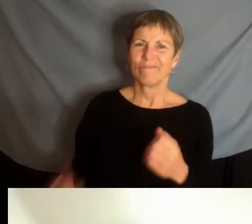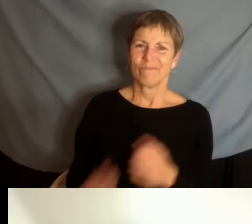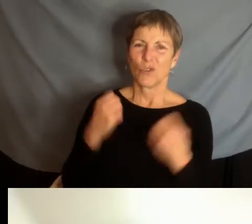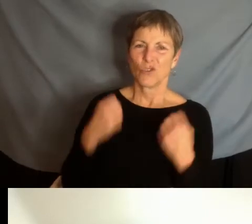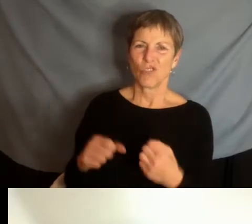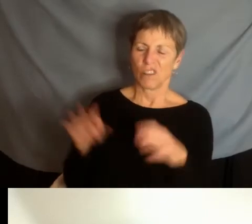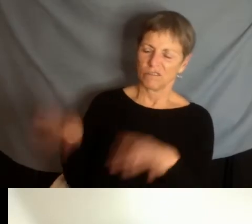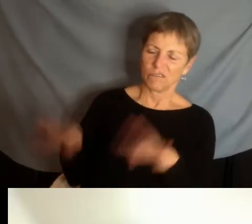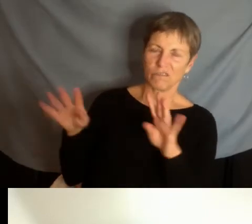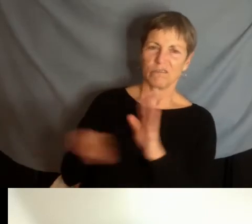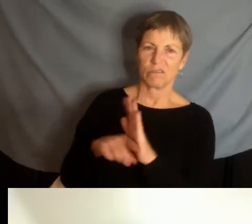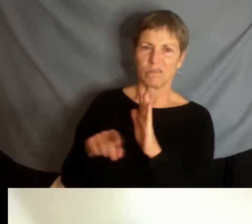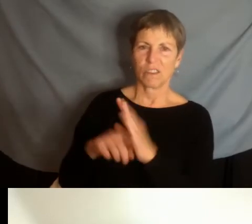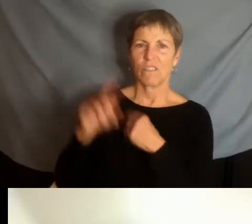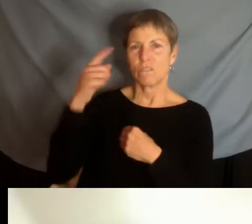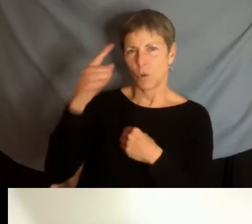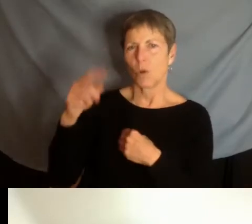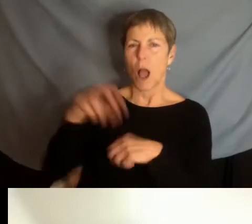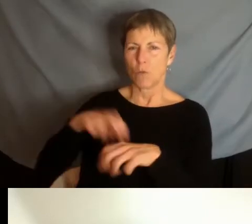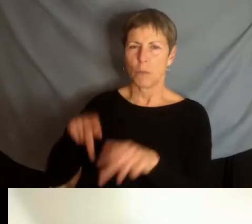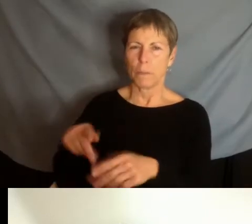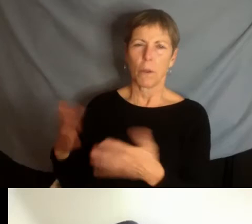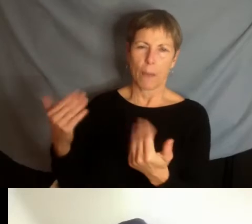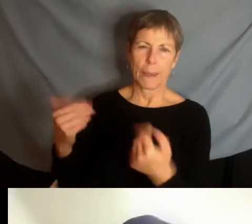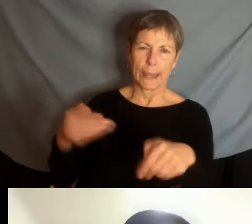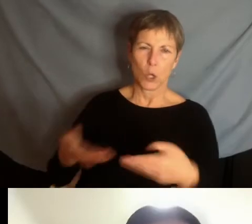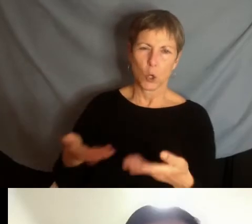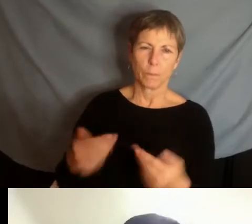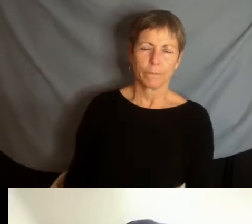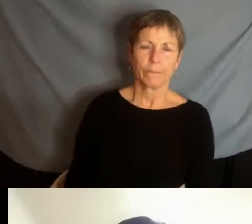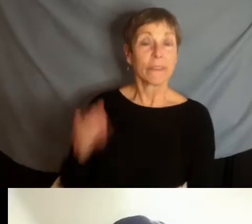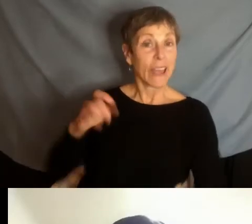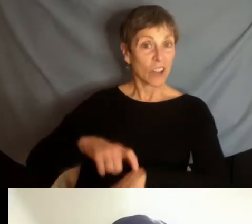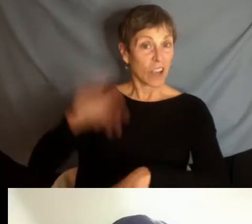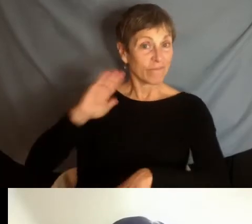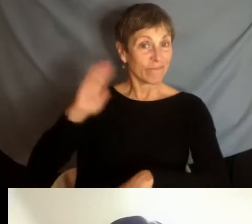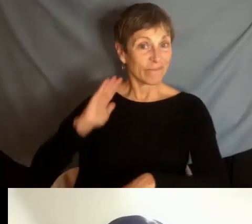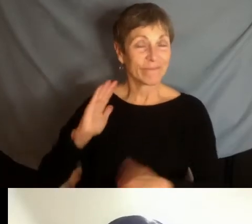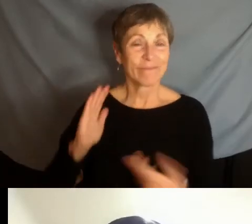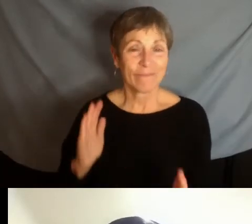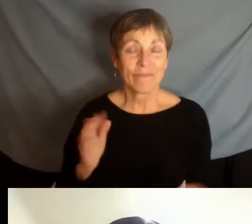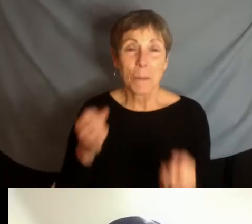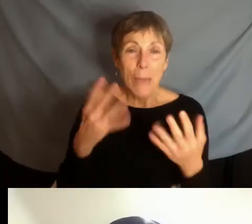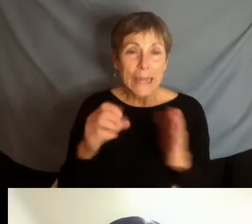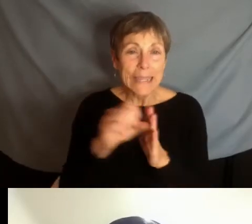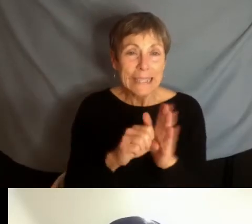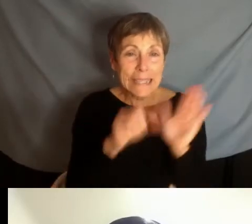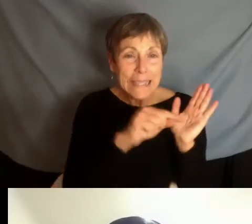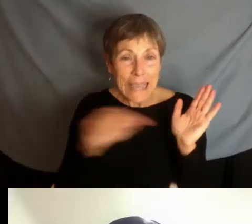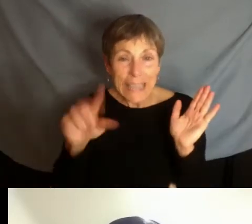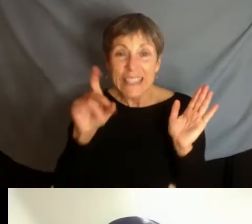que era la marca más fuerte en contra de las llegadas irlandesas. Entonces, en este periodo, el Estado